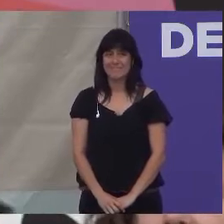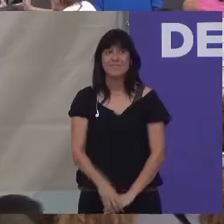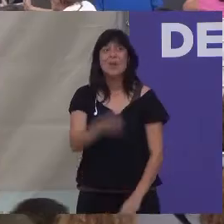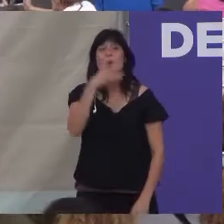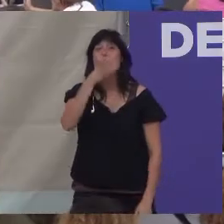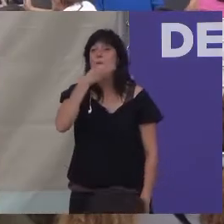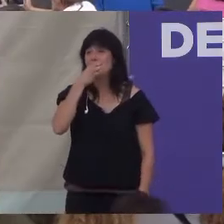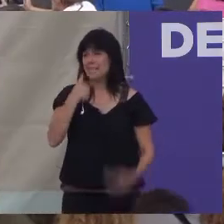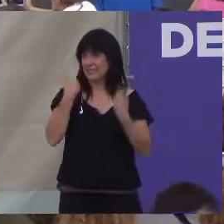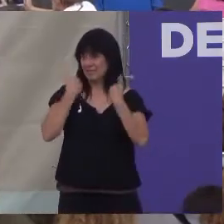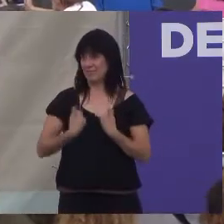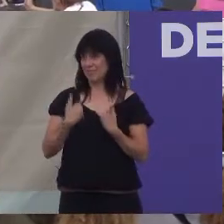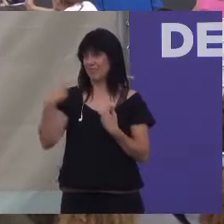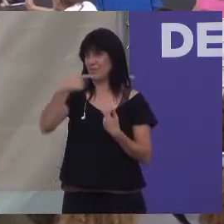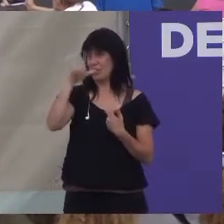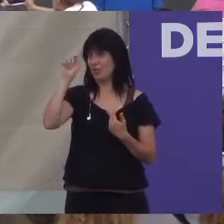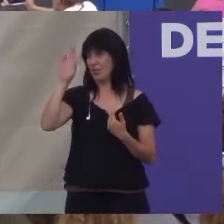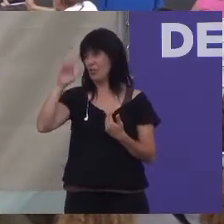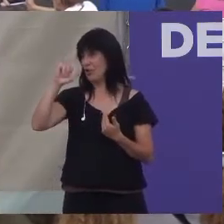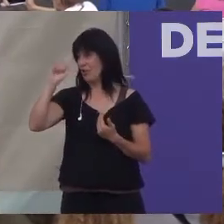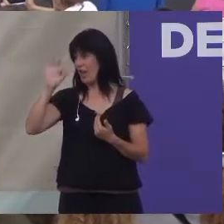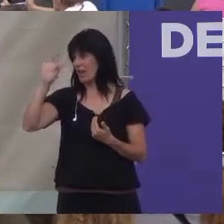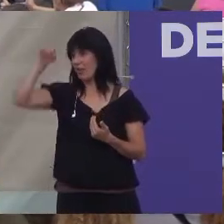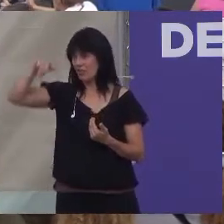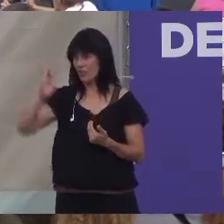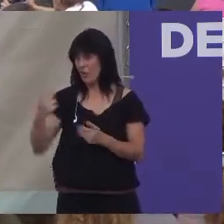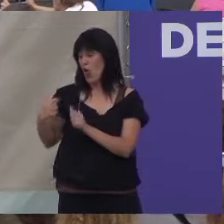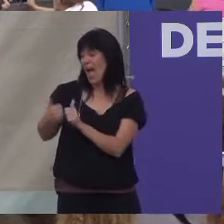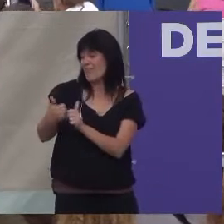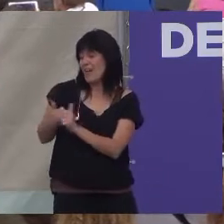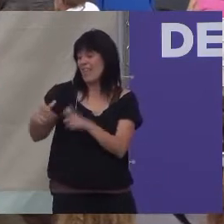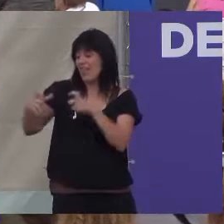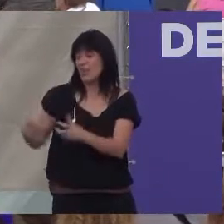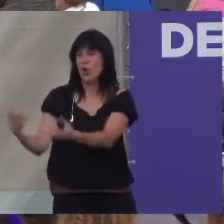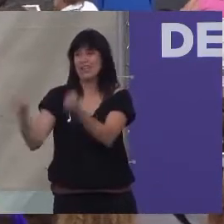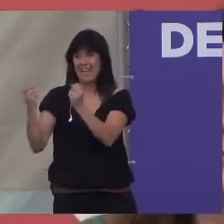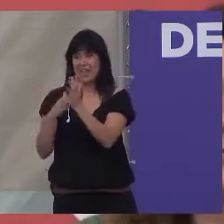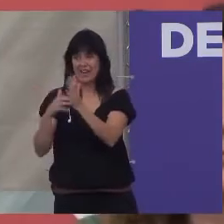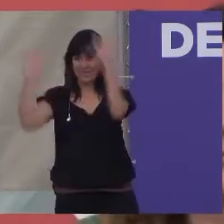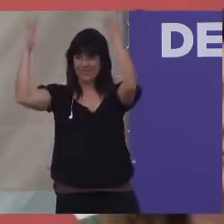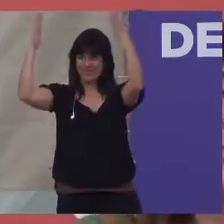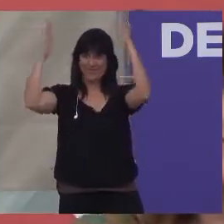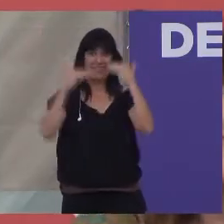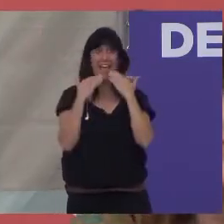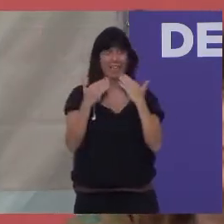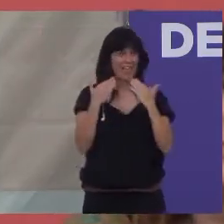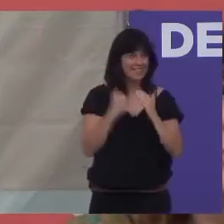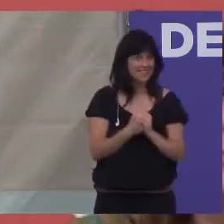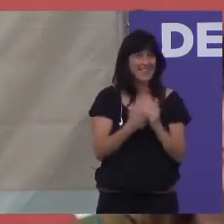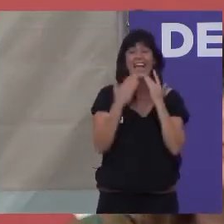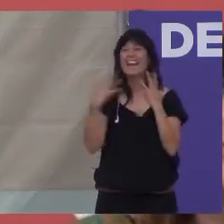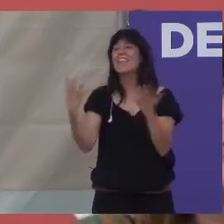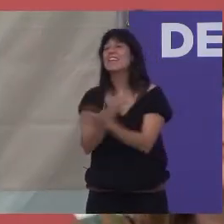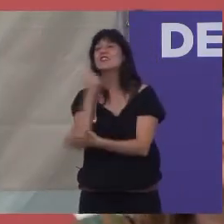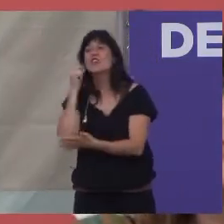Buenas tardes, soy Gloria Folk. Vengo avalada por el Círculo de Sanidad de Valencia. Gracias. Gracias a todas y